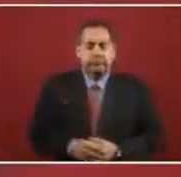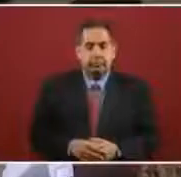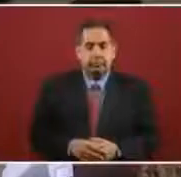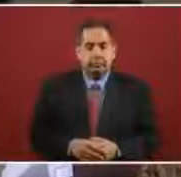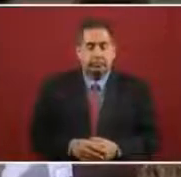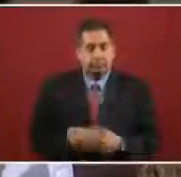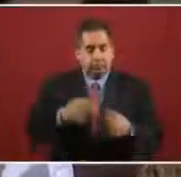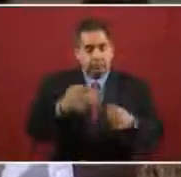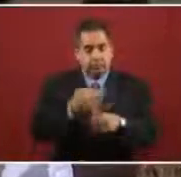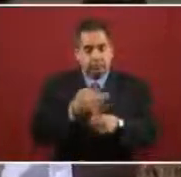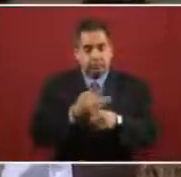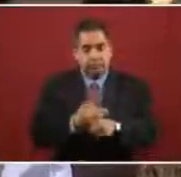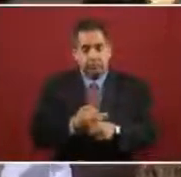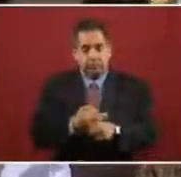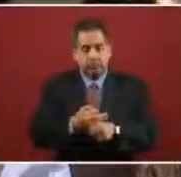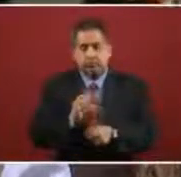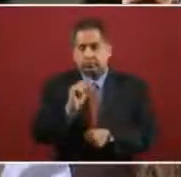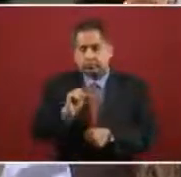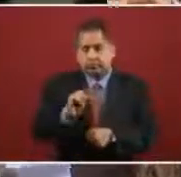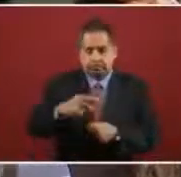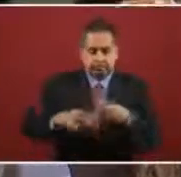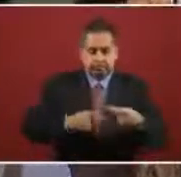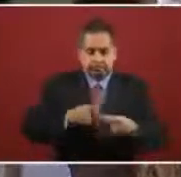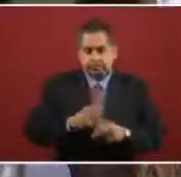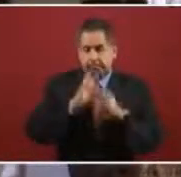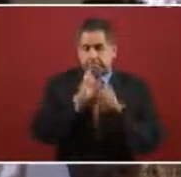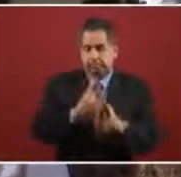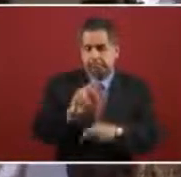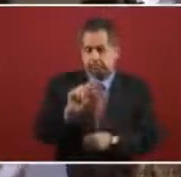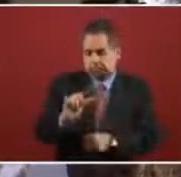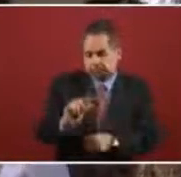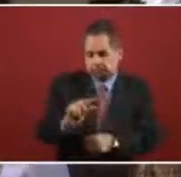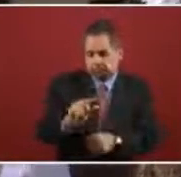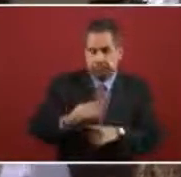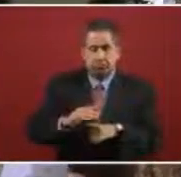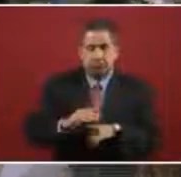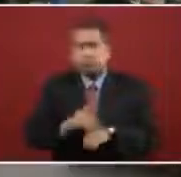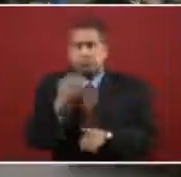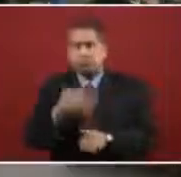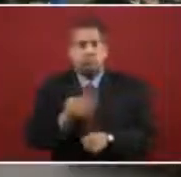Vamos a contestar pocas preguntas porque